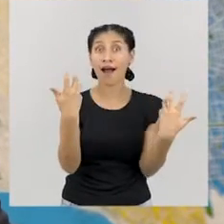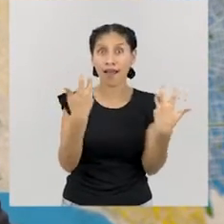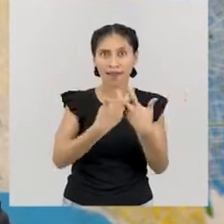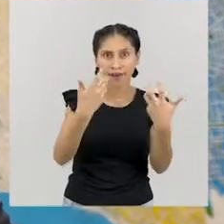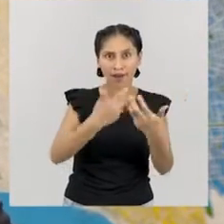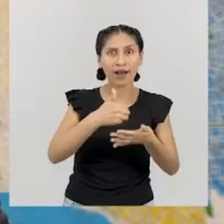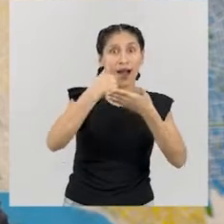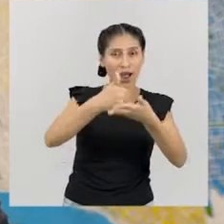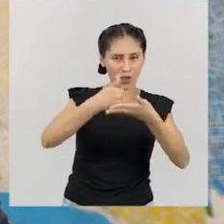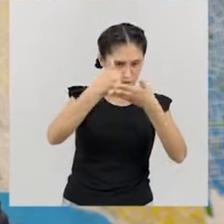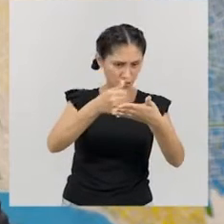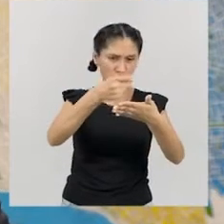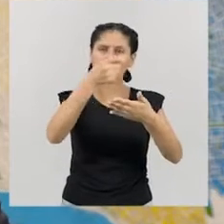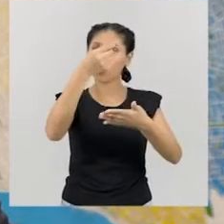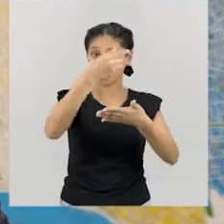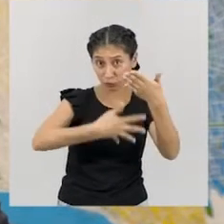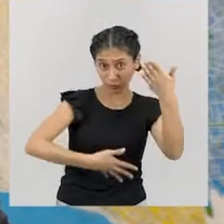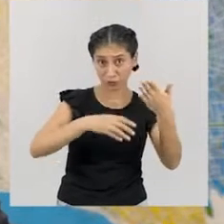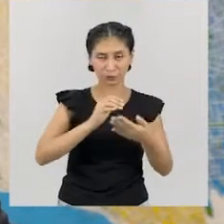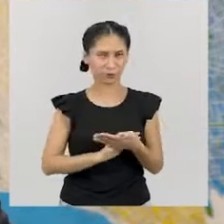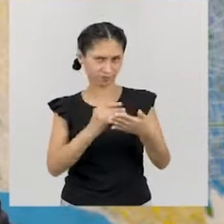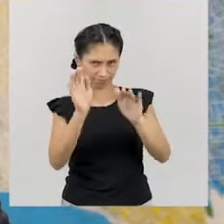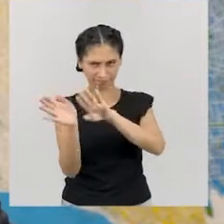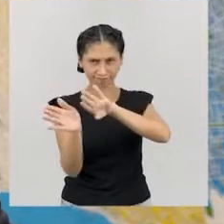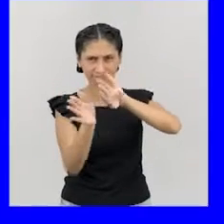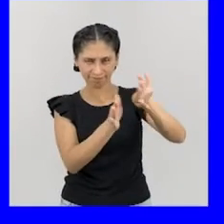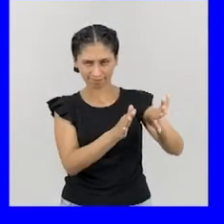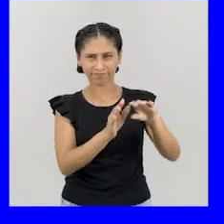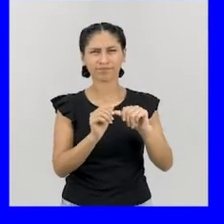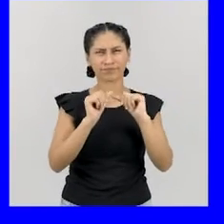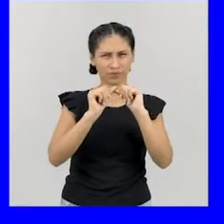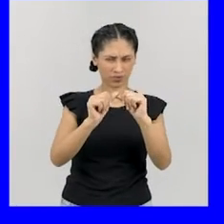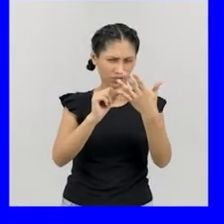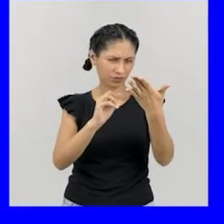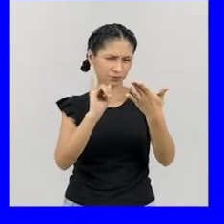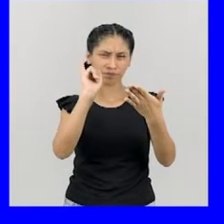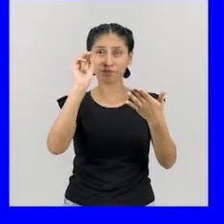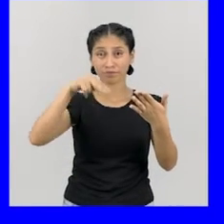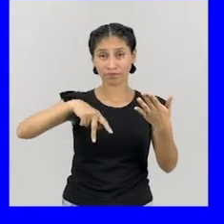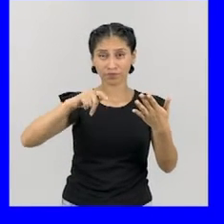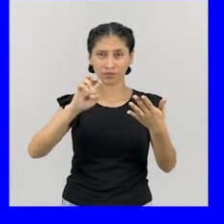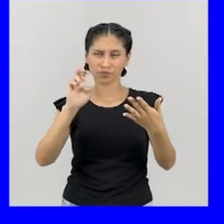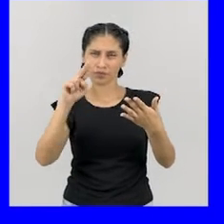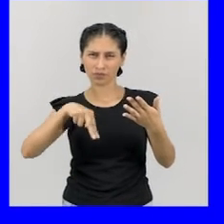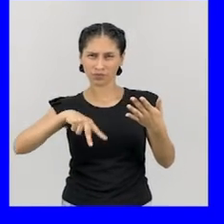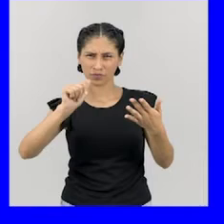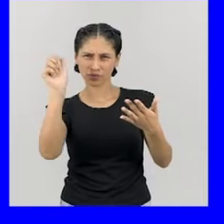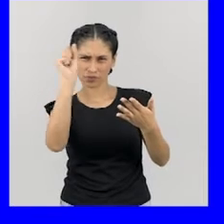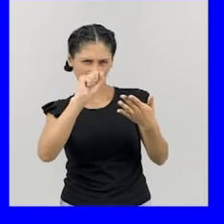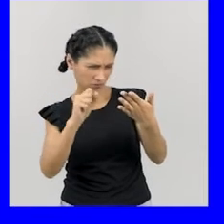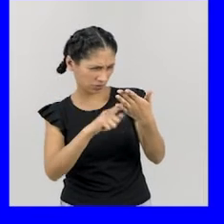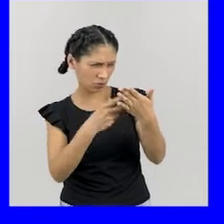textos. Continuemos viendo las características internas. Las marcas textuales pueden ser